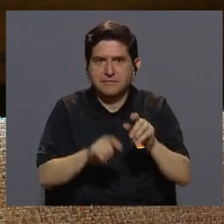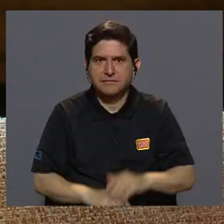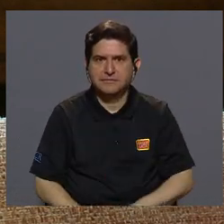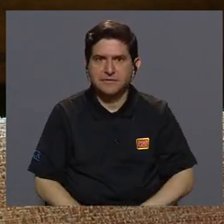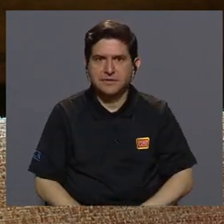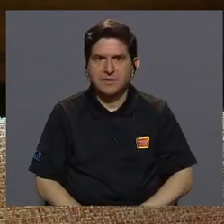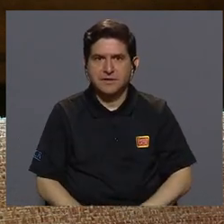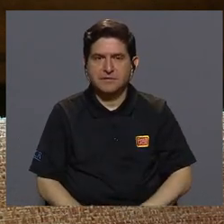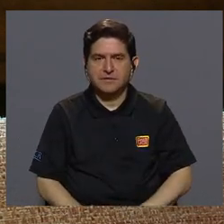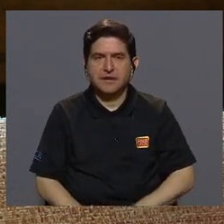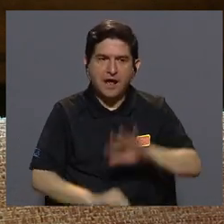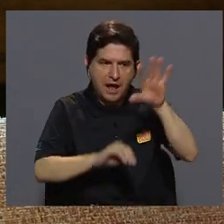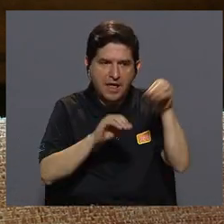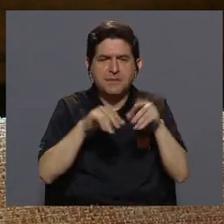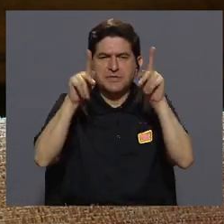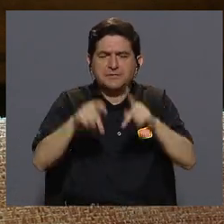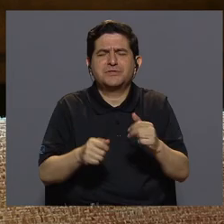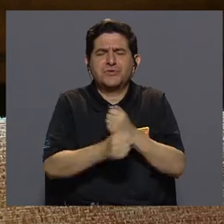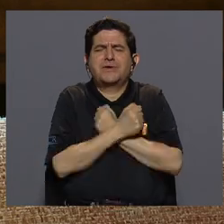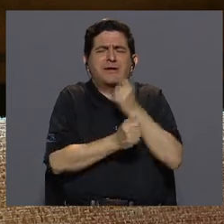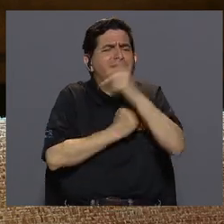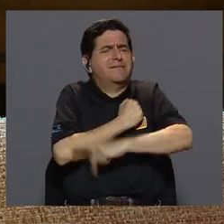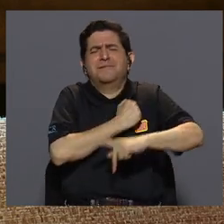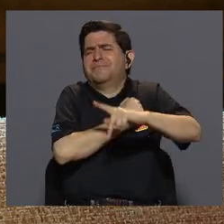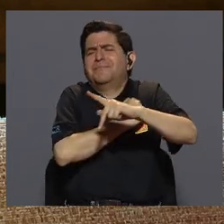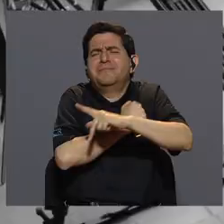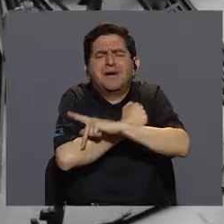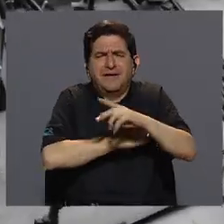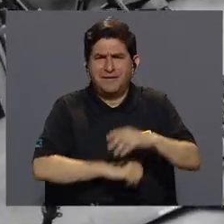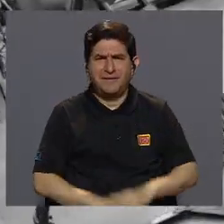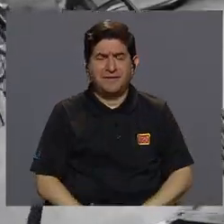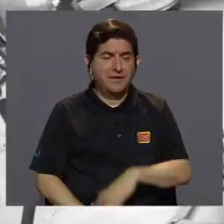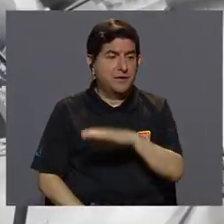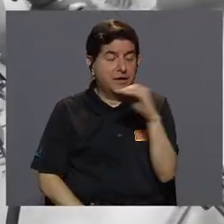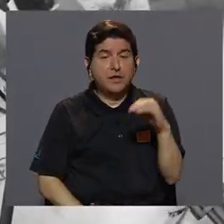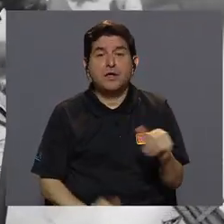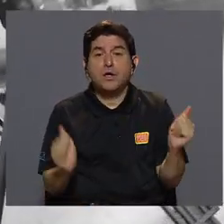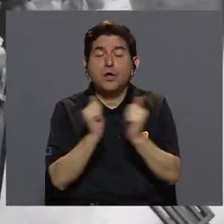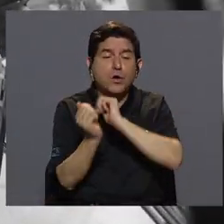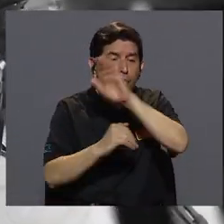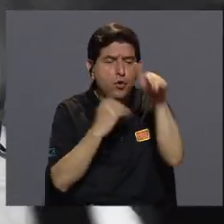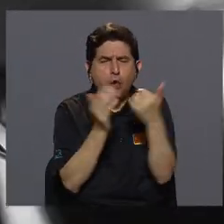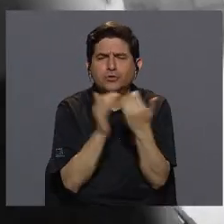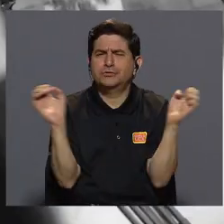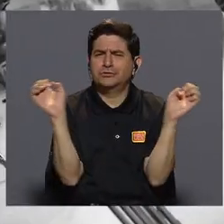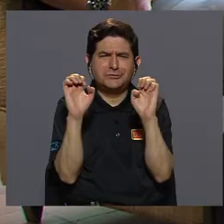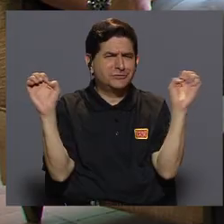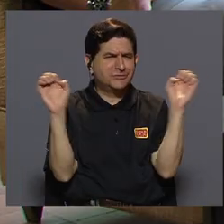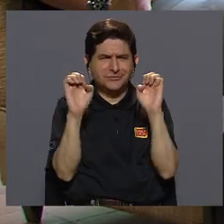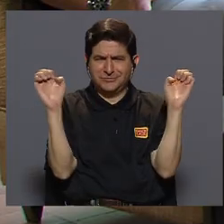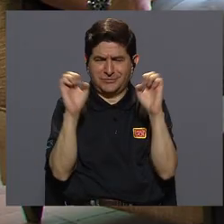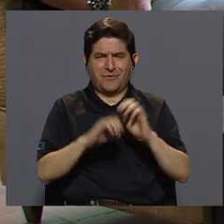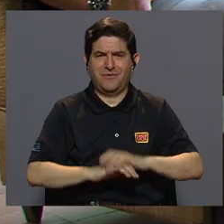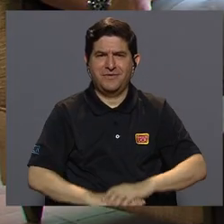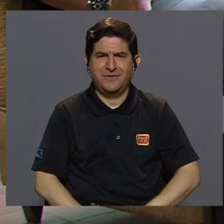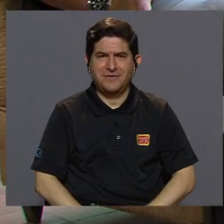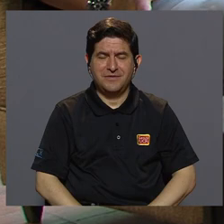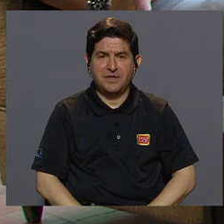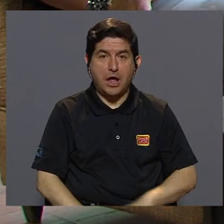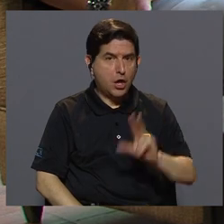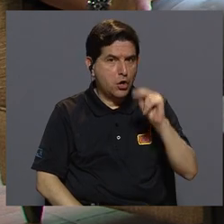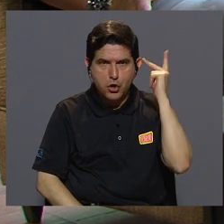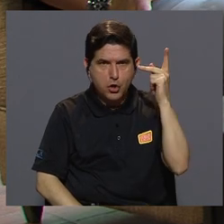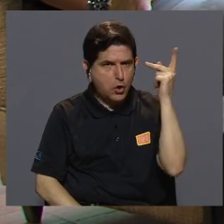ser un patriota y con toda la energía,